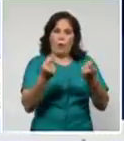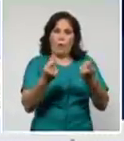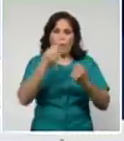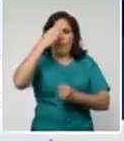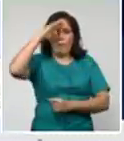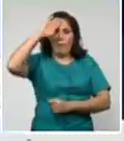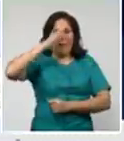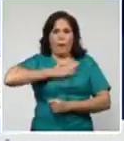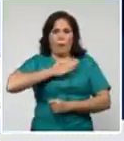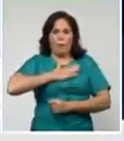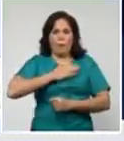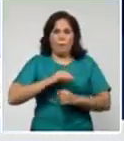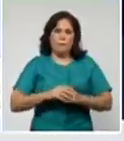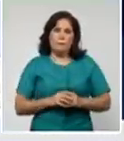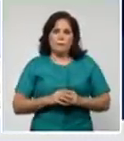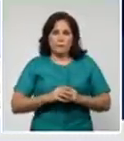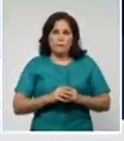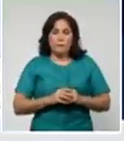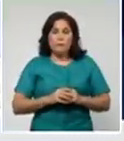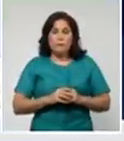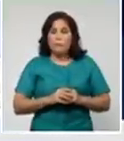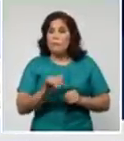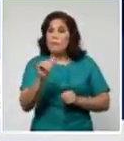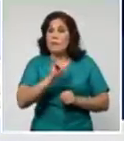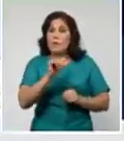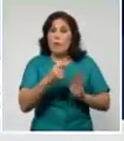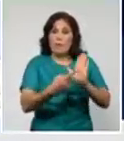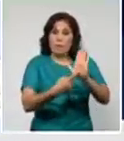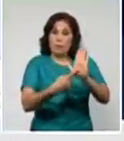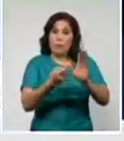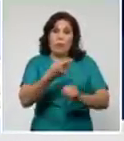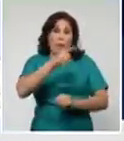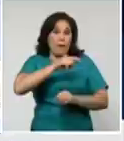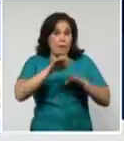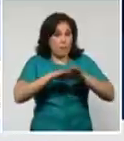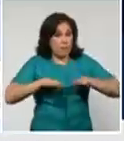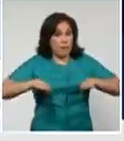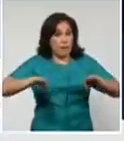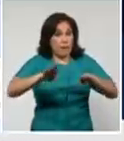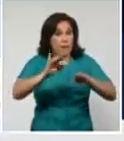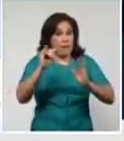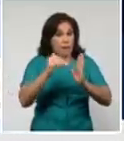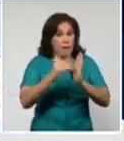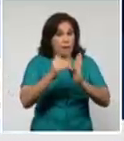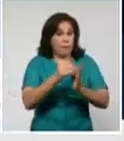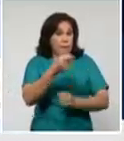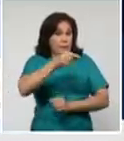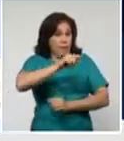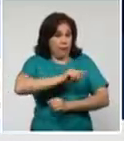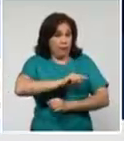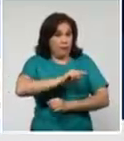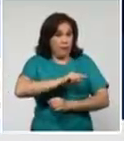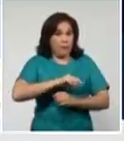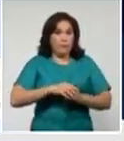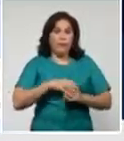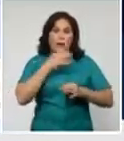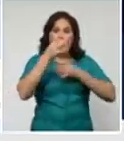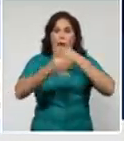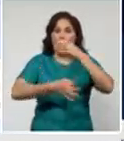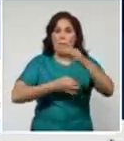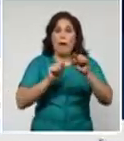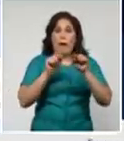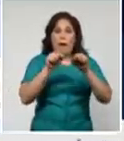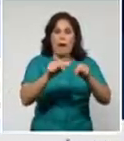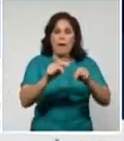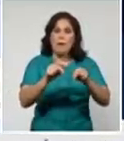los cubanos. Y como también se ilustró ayer en la mesa redonda, pues tuvo mucho que